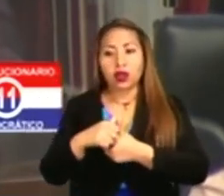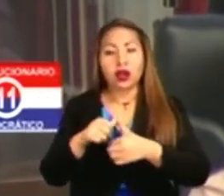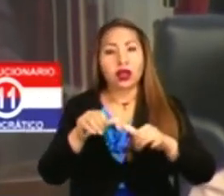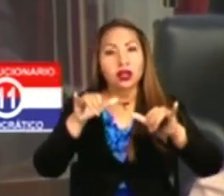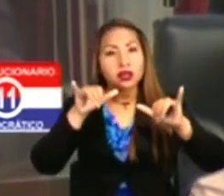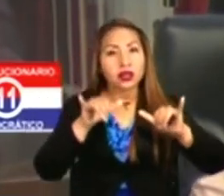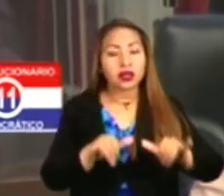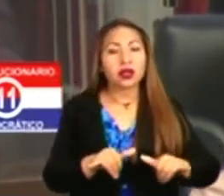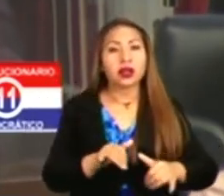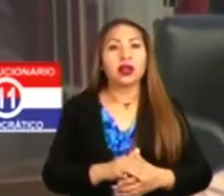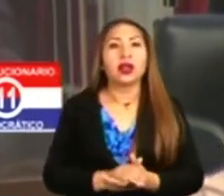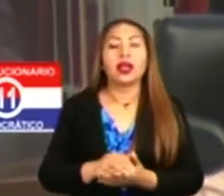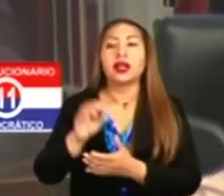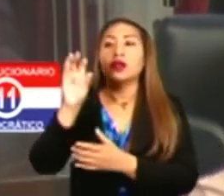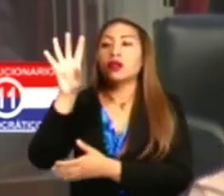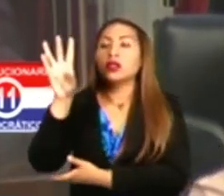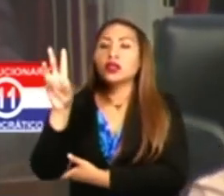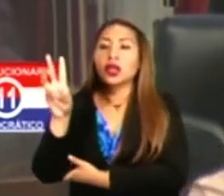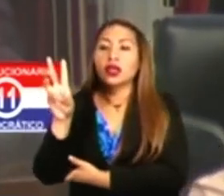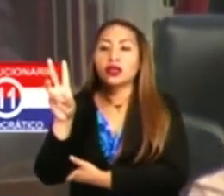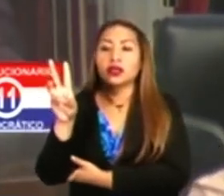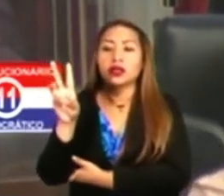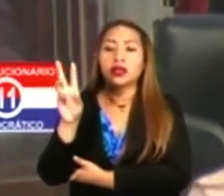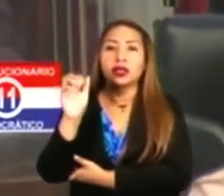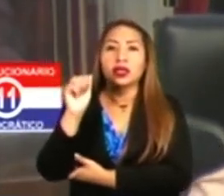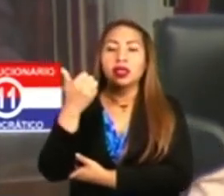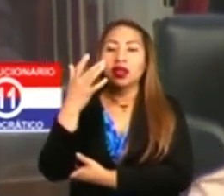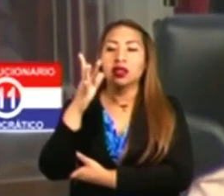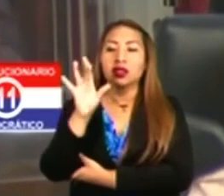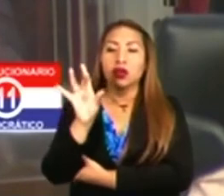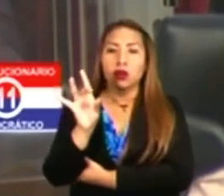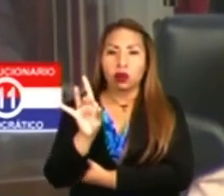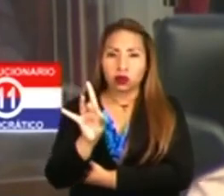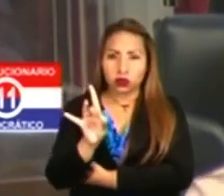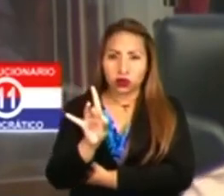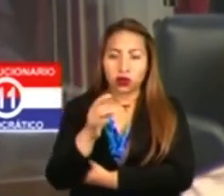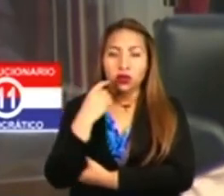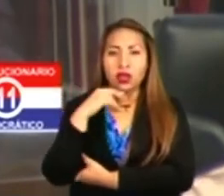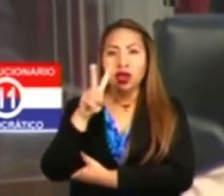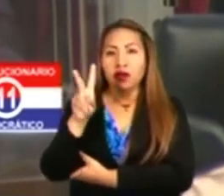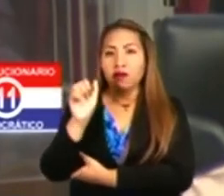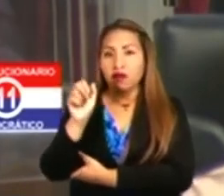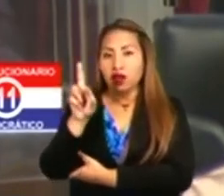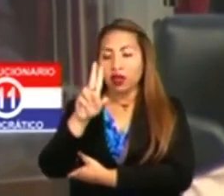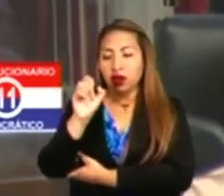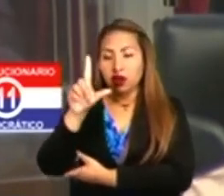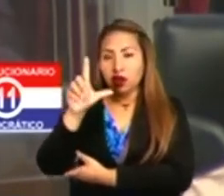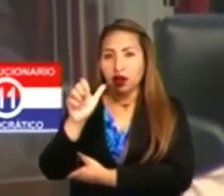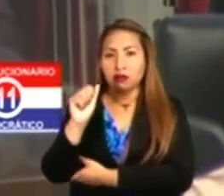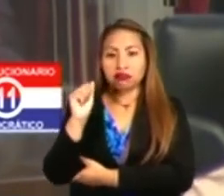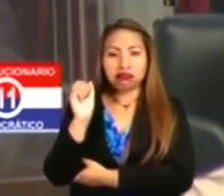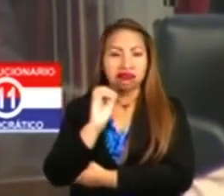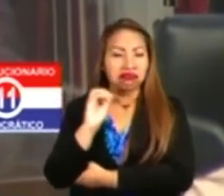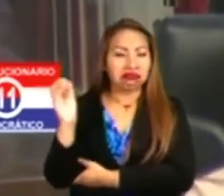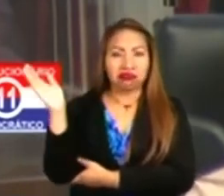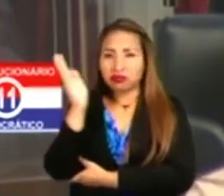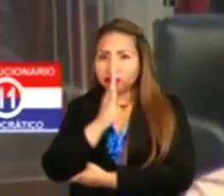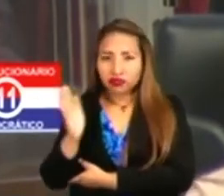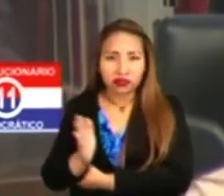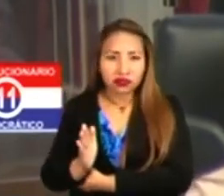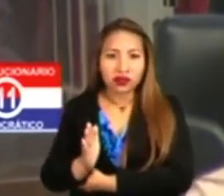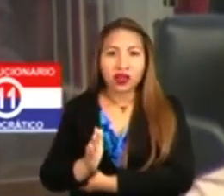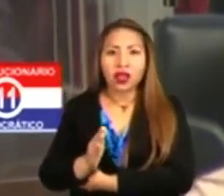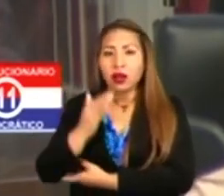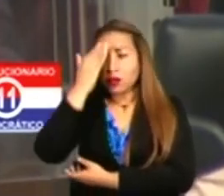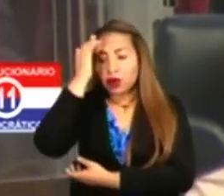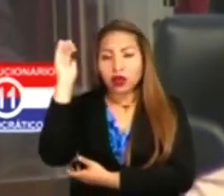18 barelistas que estaban ahí. ¿Cuántos se reeligieron? ¡Ninguno! Porque ninguno se le paraba al Ejecutivo y le decían, eso está